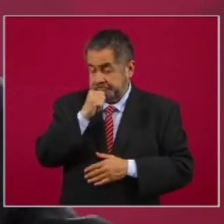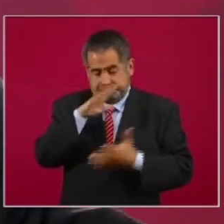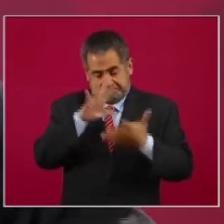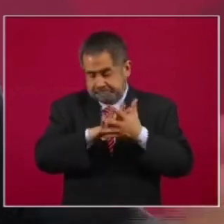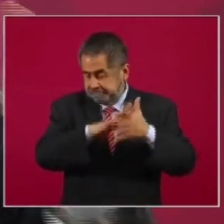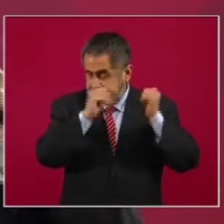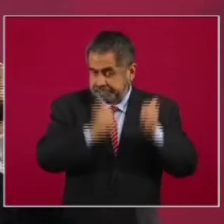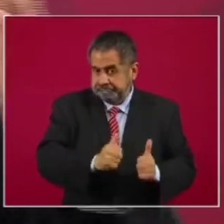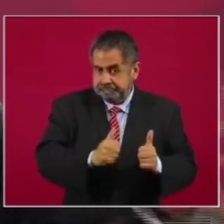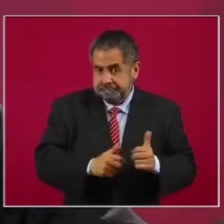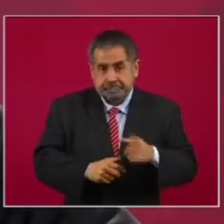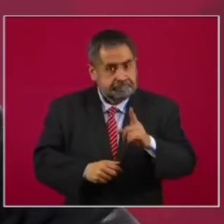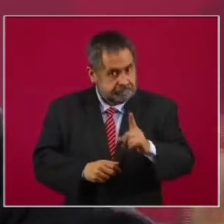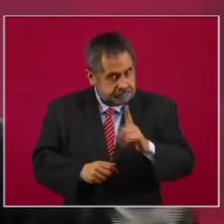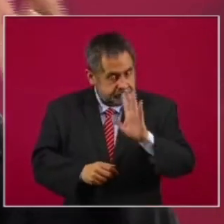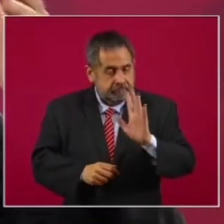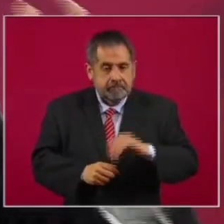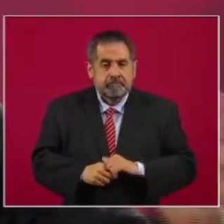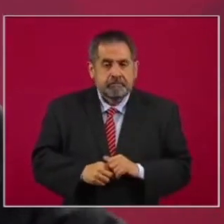Entonces, todo esto,